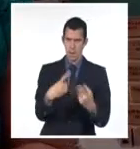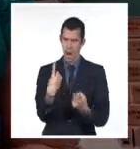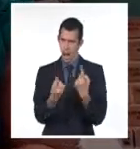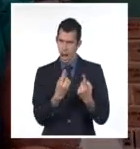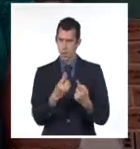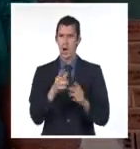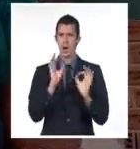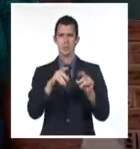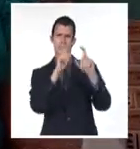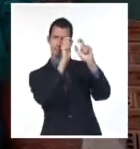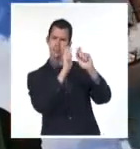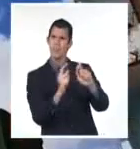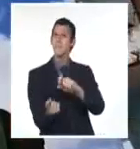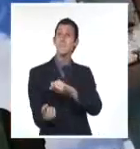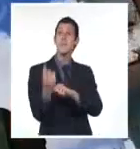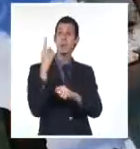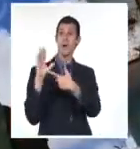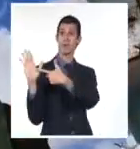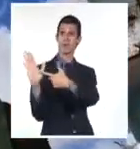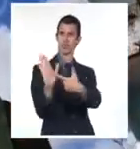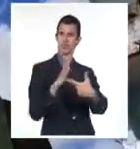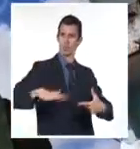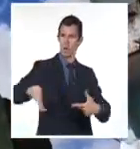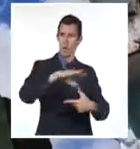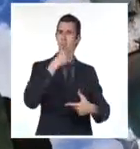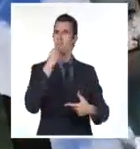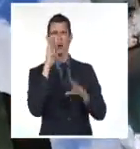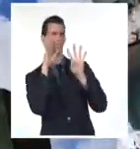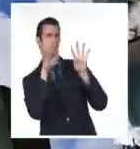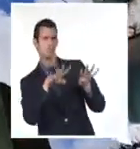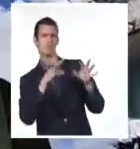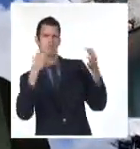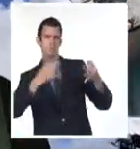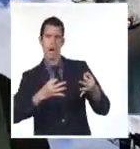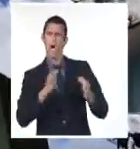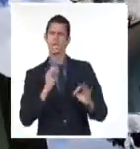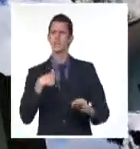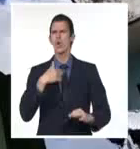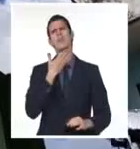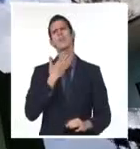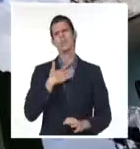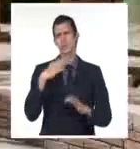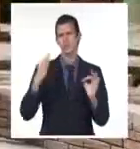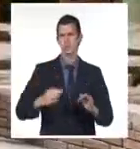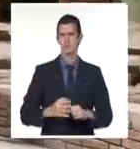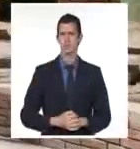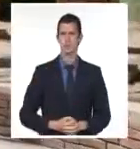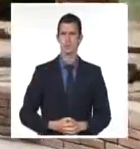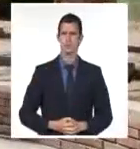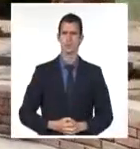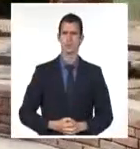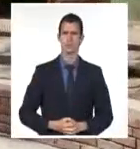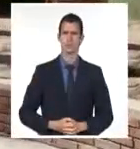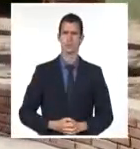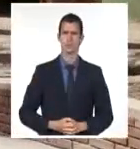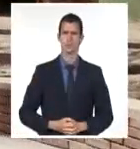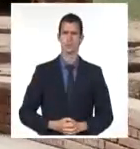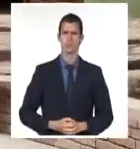público tal y como siempre deseó. Afirmó además que la escultura representa un llamamiento a la justicia social y la equidad.